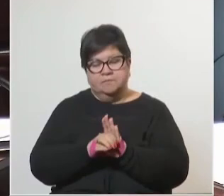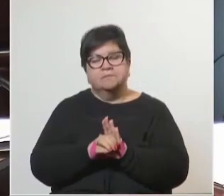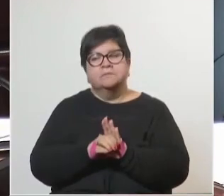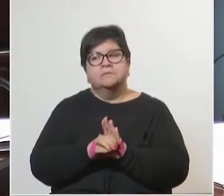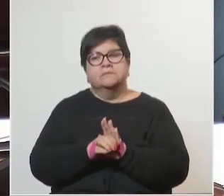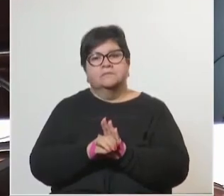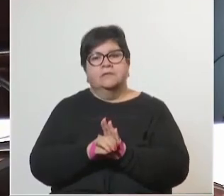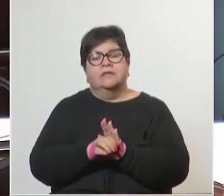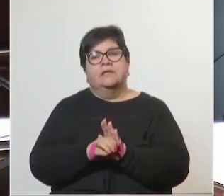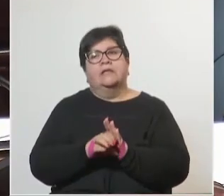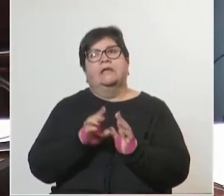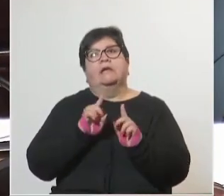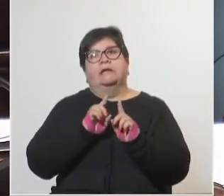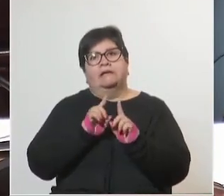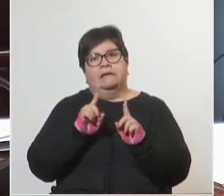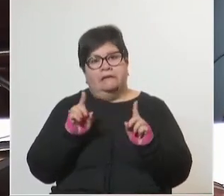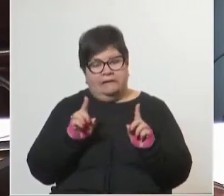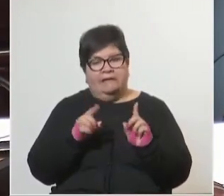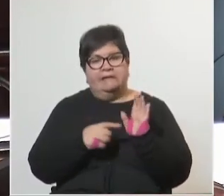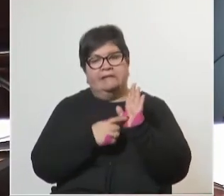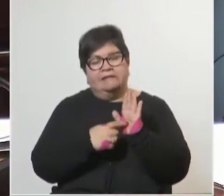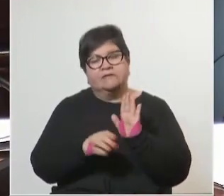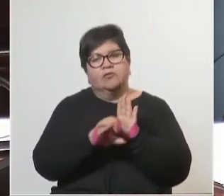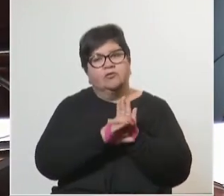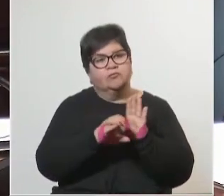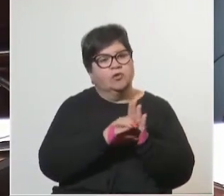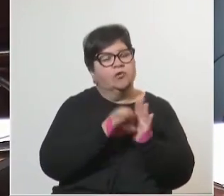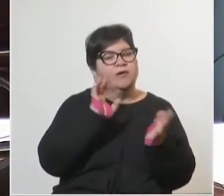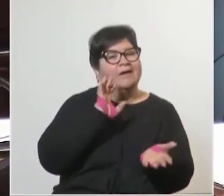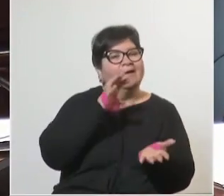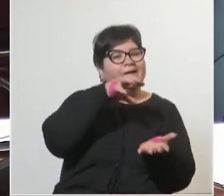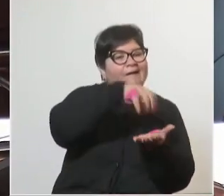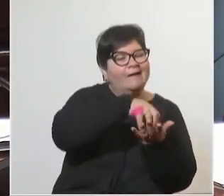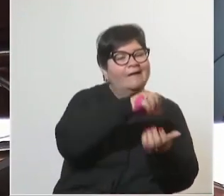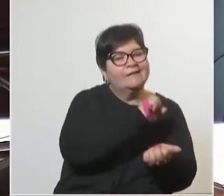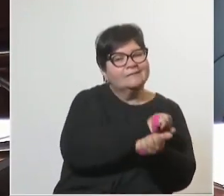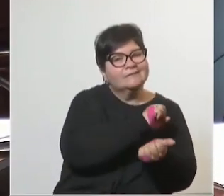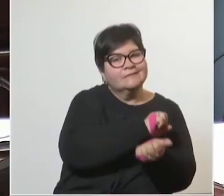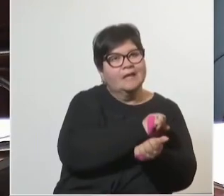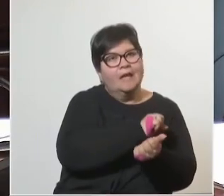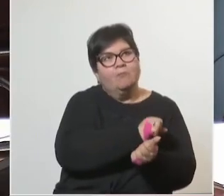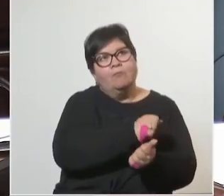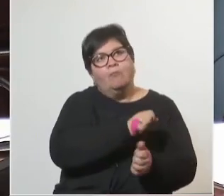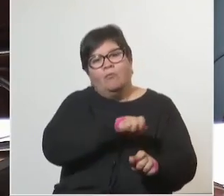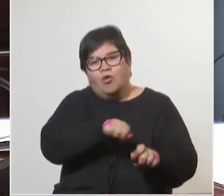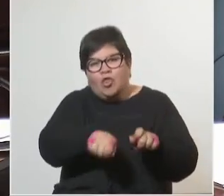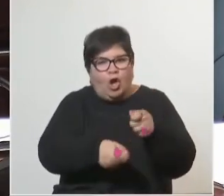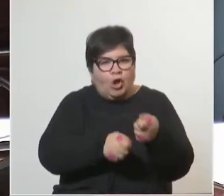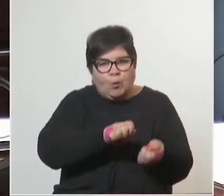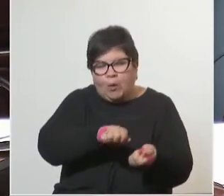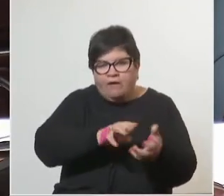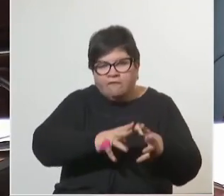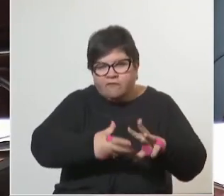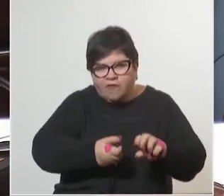mortificar, y sí solo para asegurar a los procesados y penados,